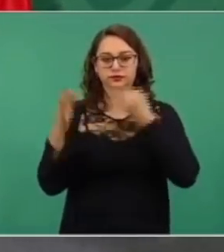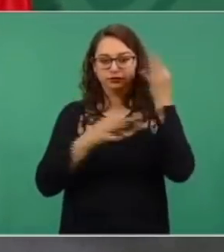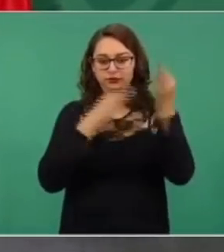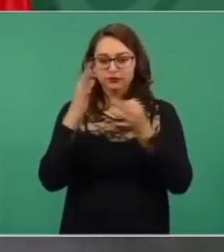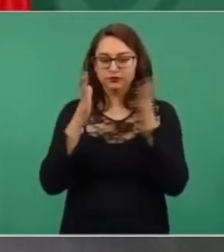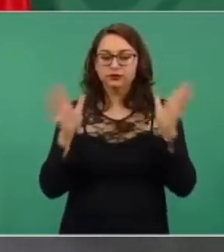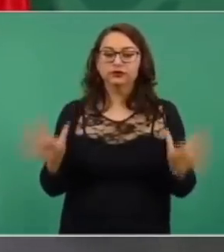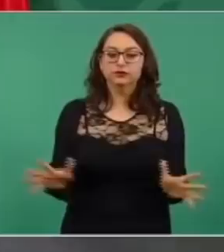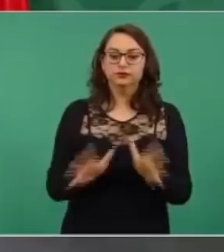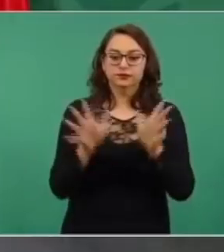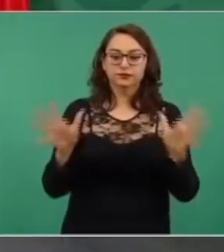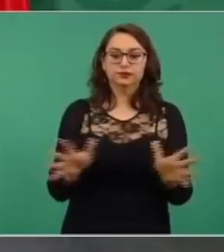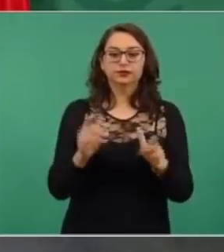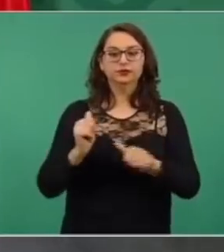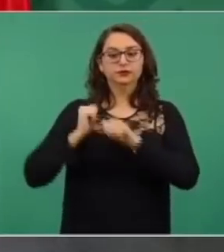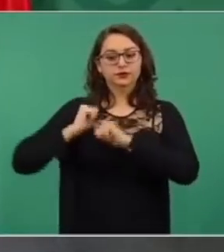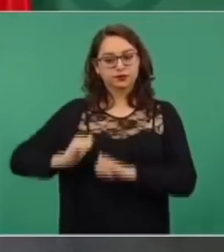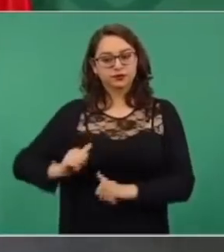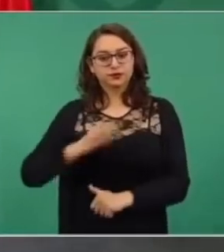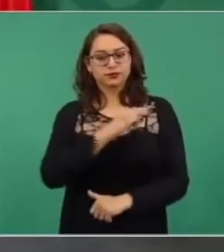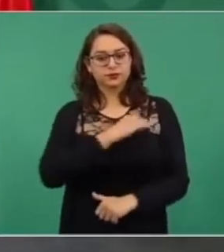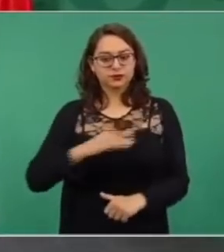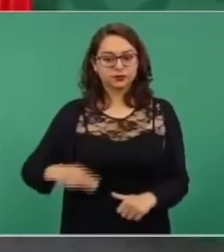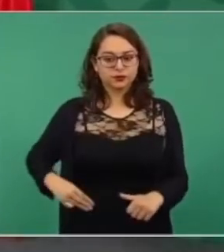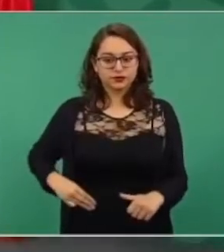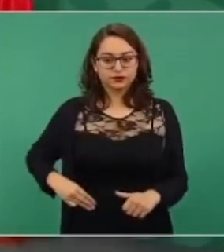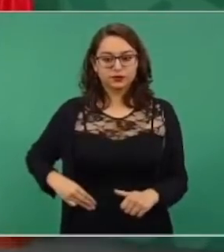promotores, autoridades municipales,